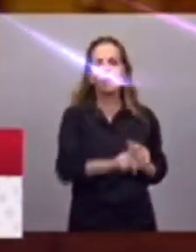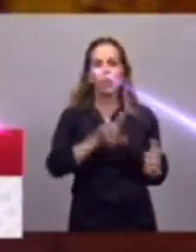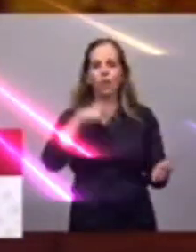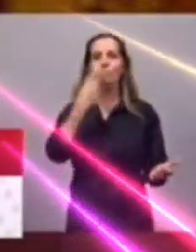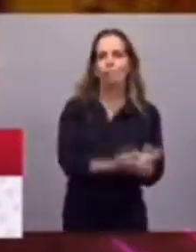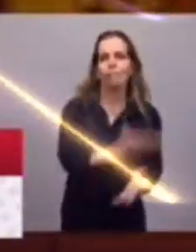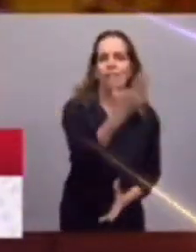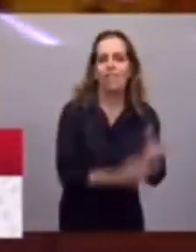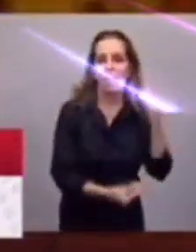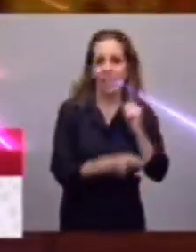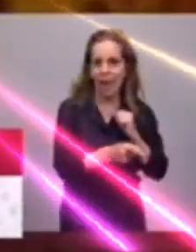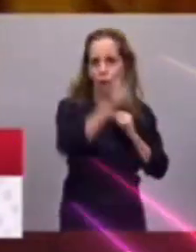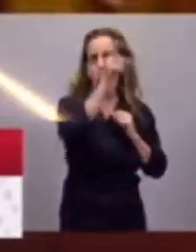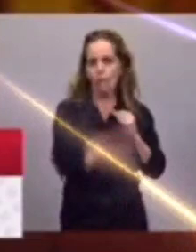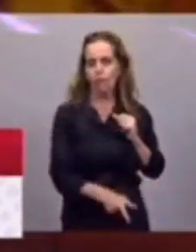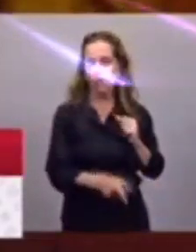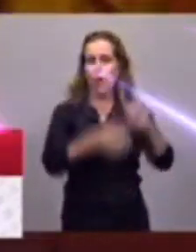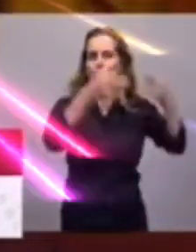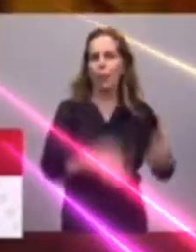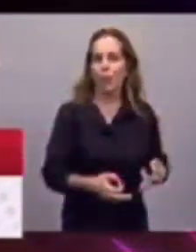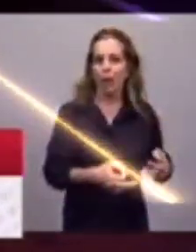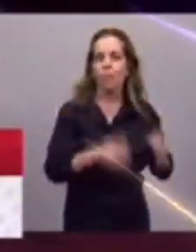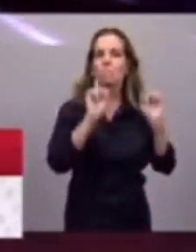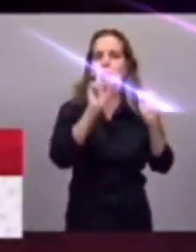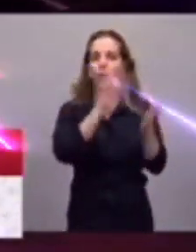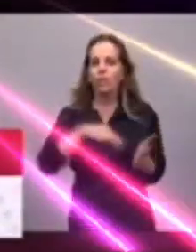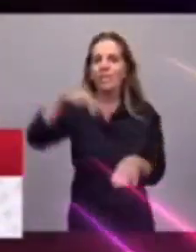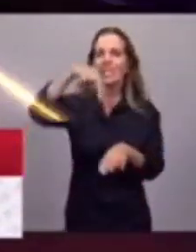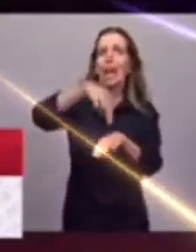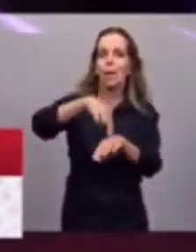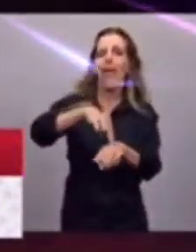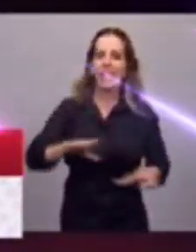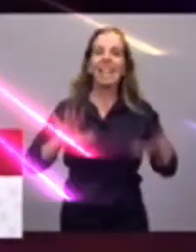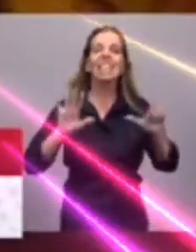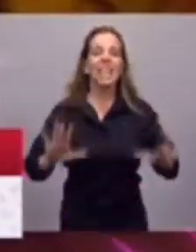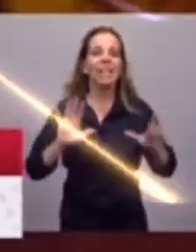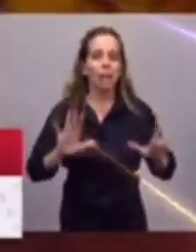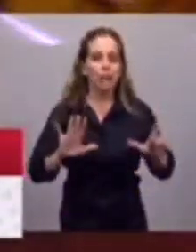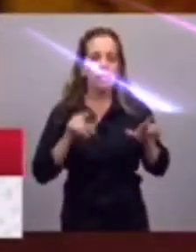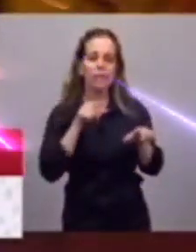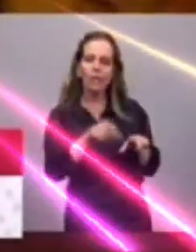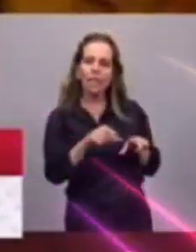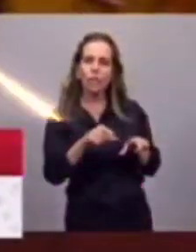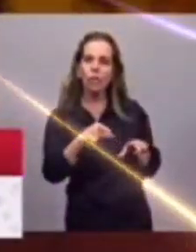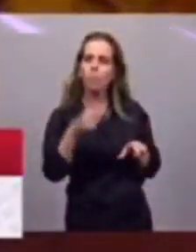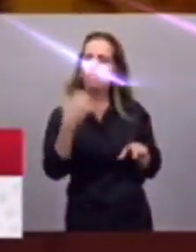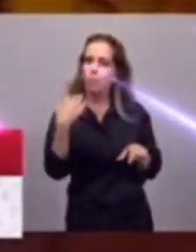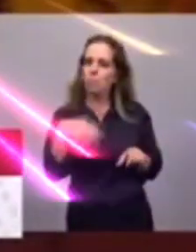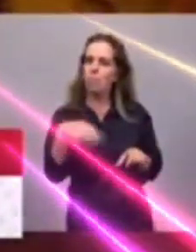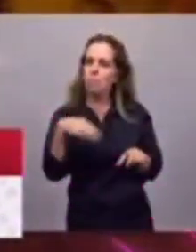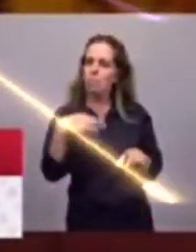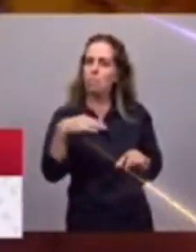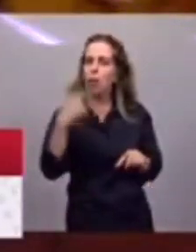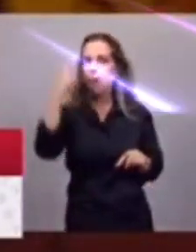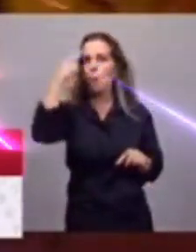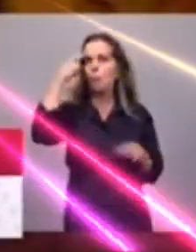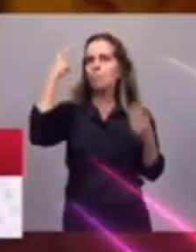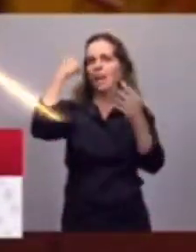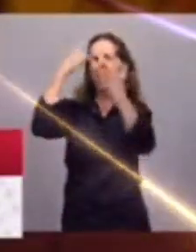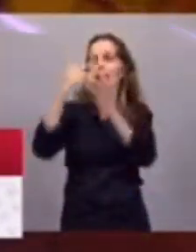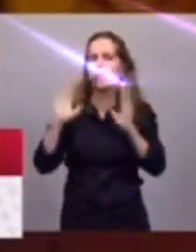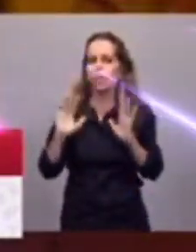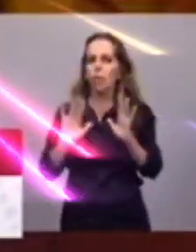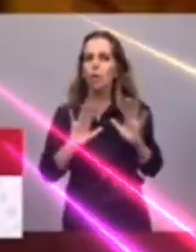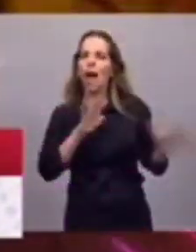justa y se levanta. Y es una enseñanza maravillosa, porque uno pensaría que lo